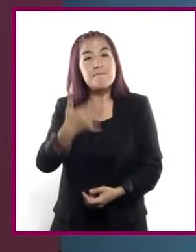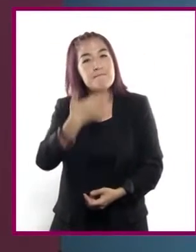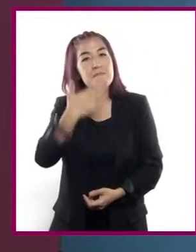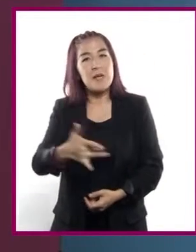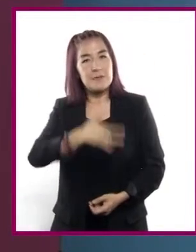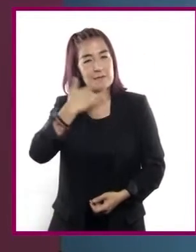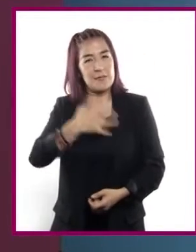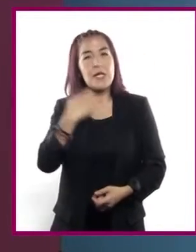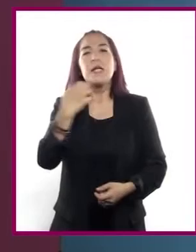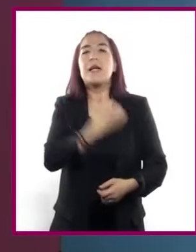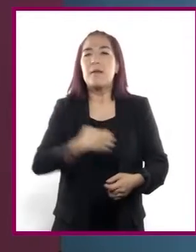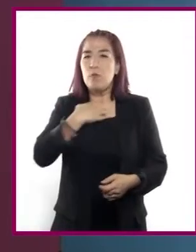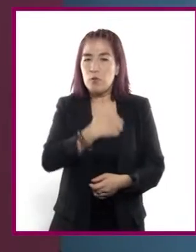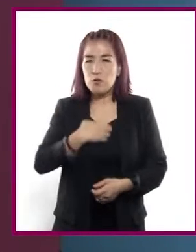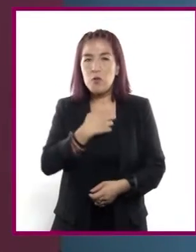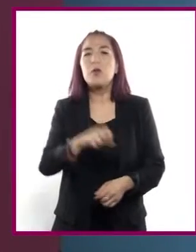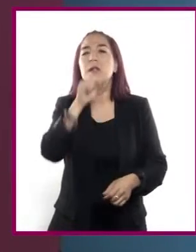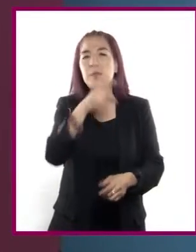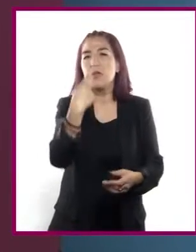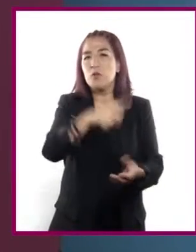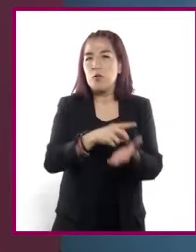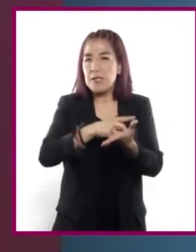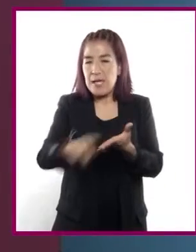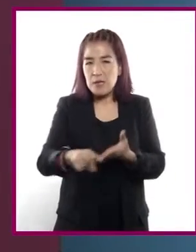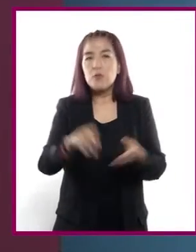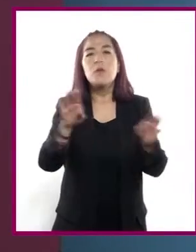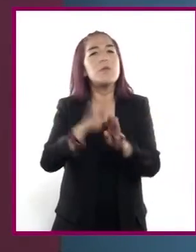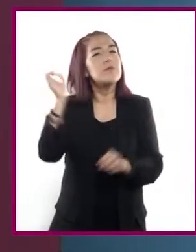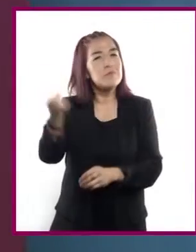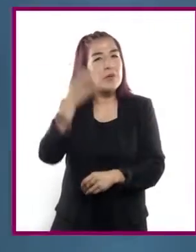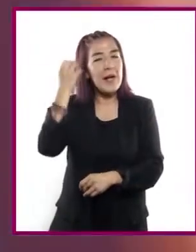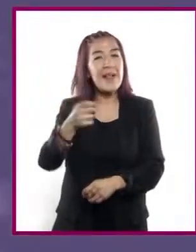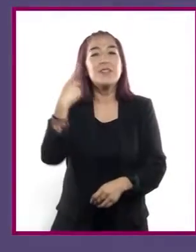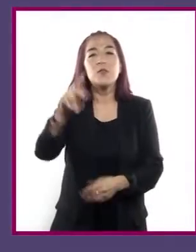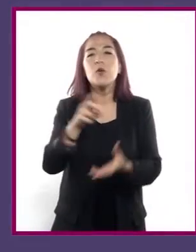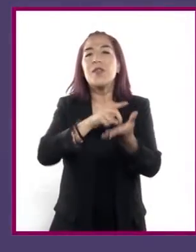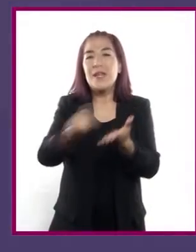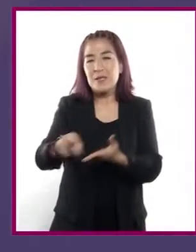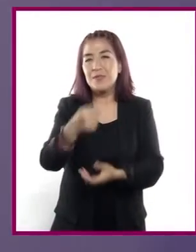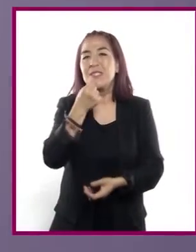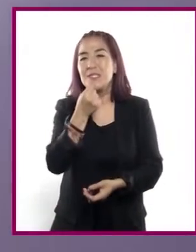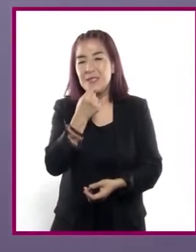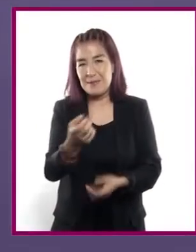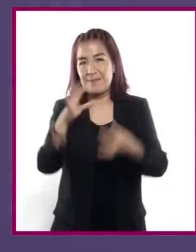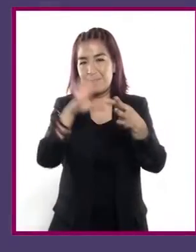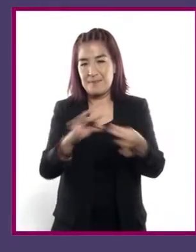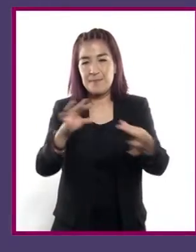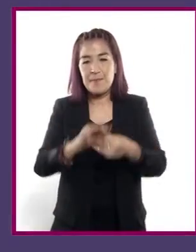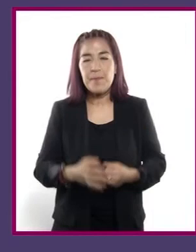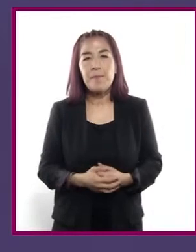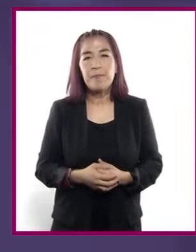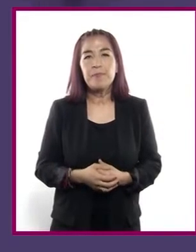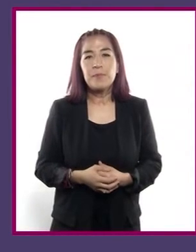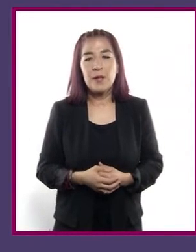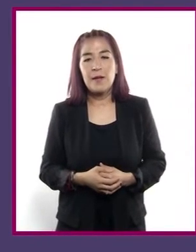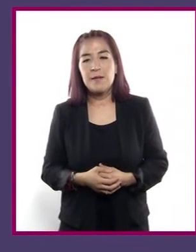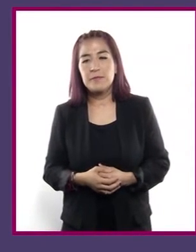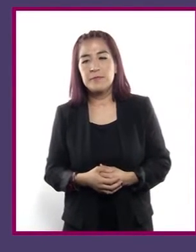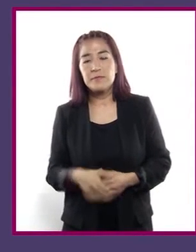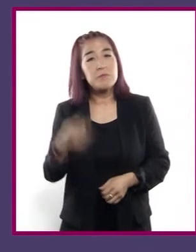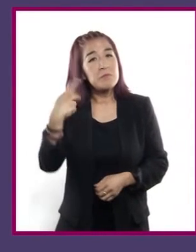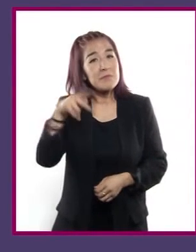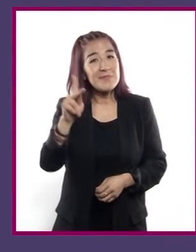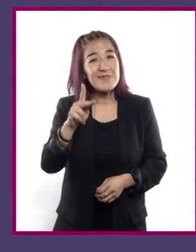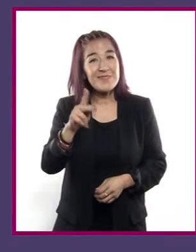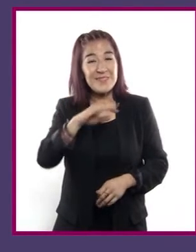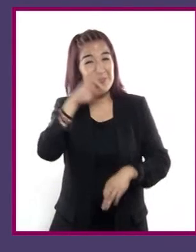mencionar algunos de los contenidos en la Convención sobre los Derechos del Niño. Sin embargo, no es